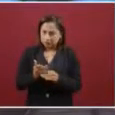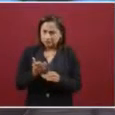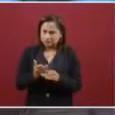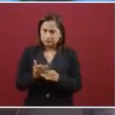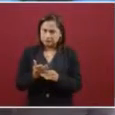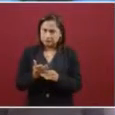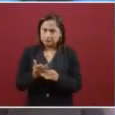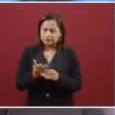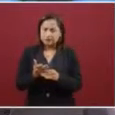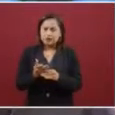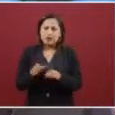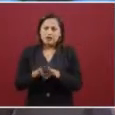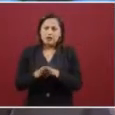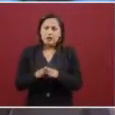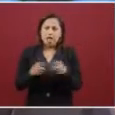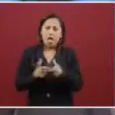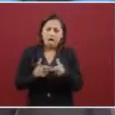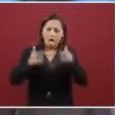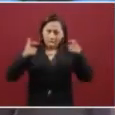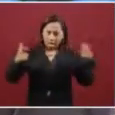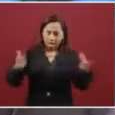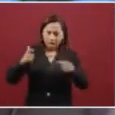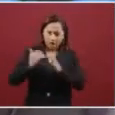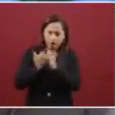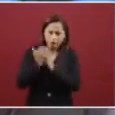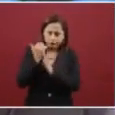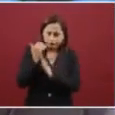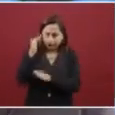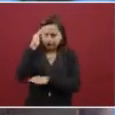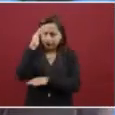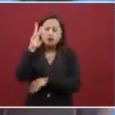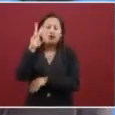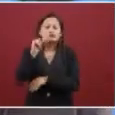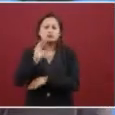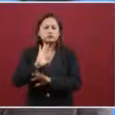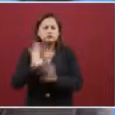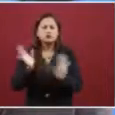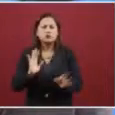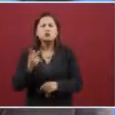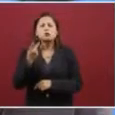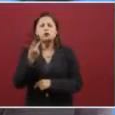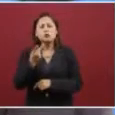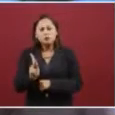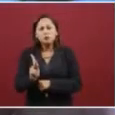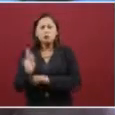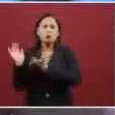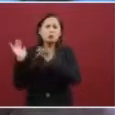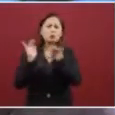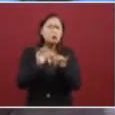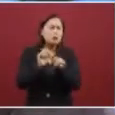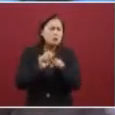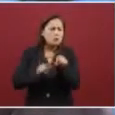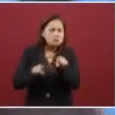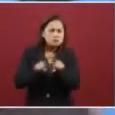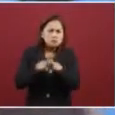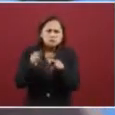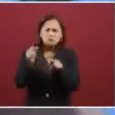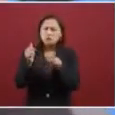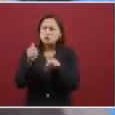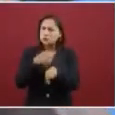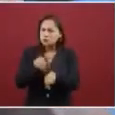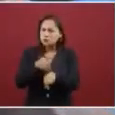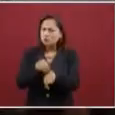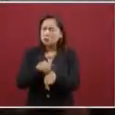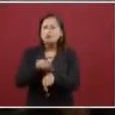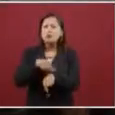tener muchos más pero si pretendemos darles una mayor comodidad de una mayor seguridad va a haber una renovación total